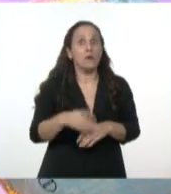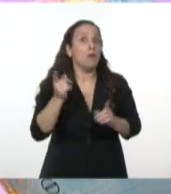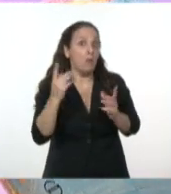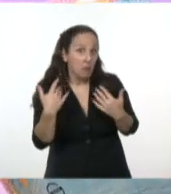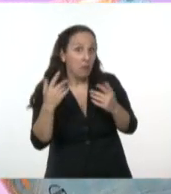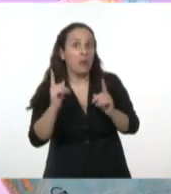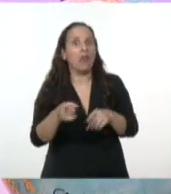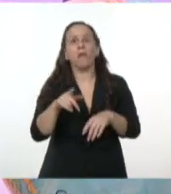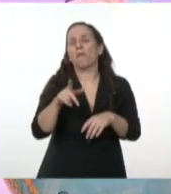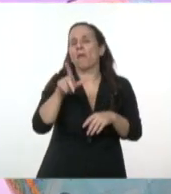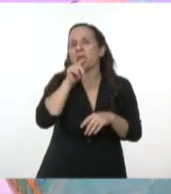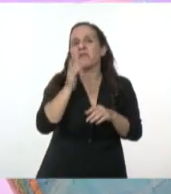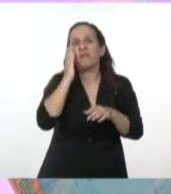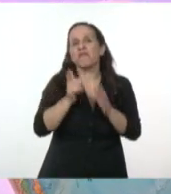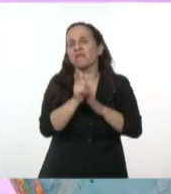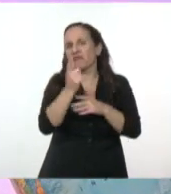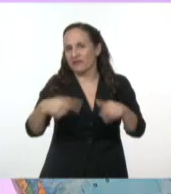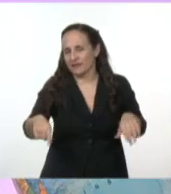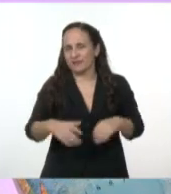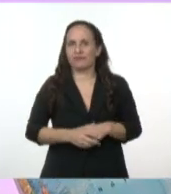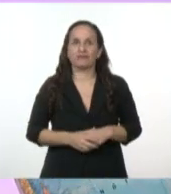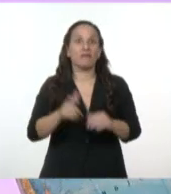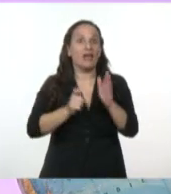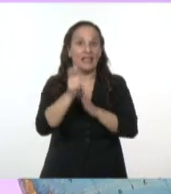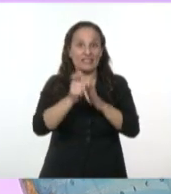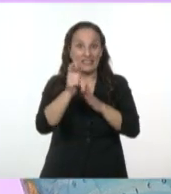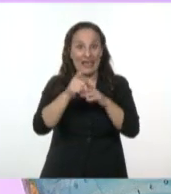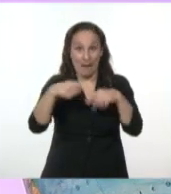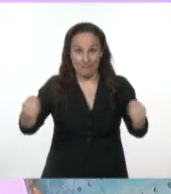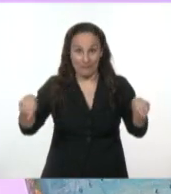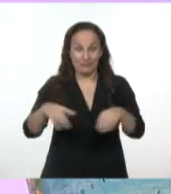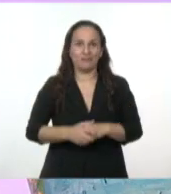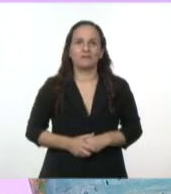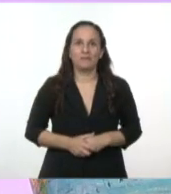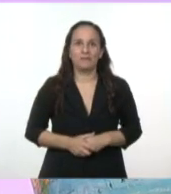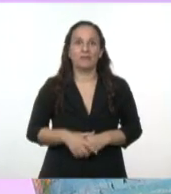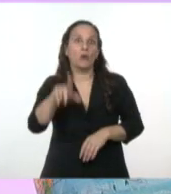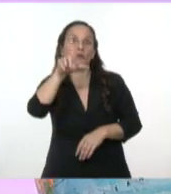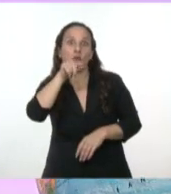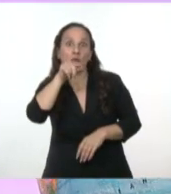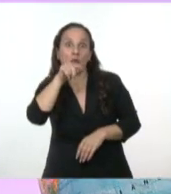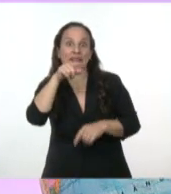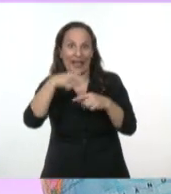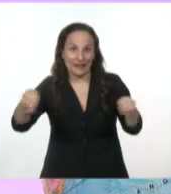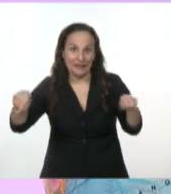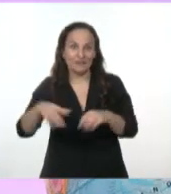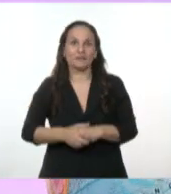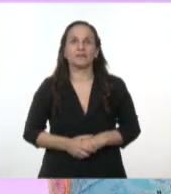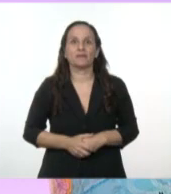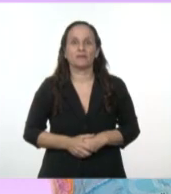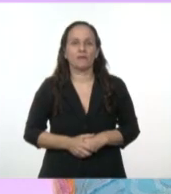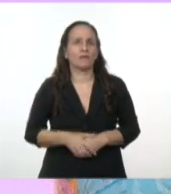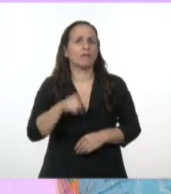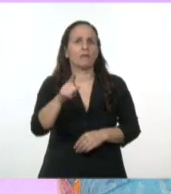juntas en las redes sociales. Te cuento, en Instagram nos encontrás en @seguimoseducando. En Twitter, @seguimoseduc. Tenemos